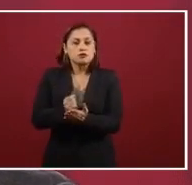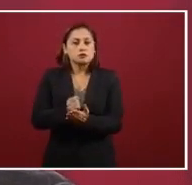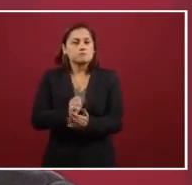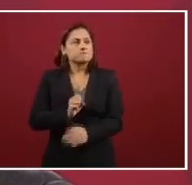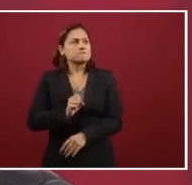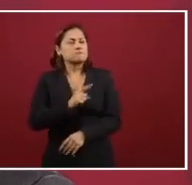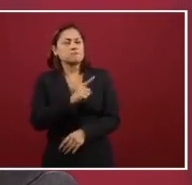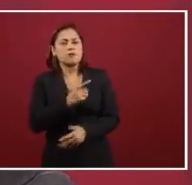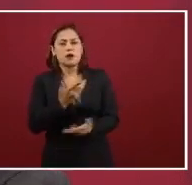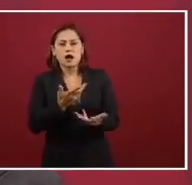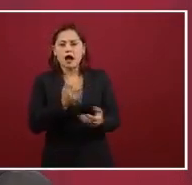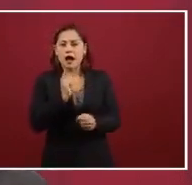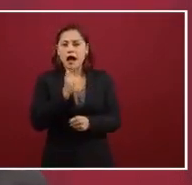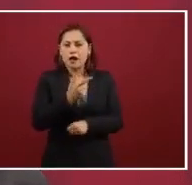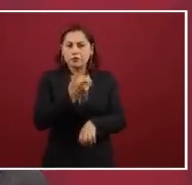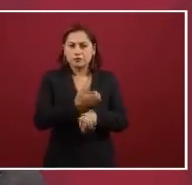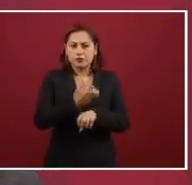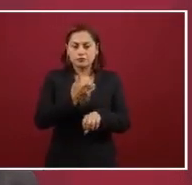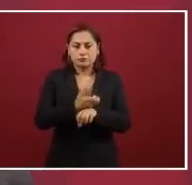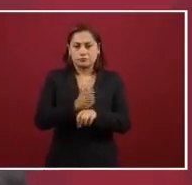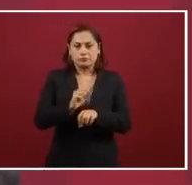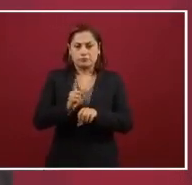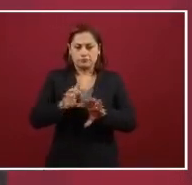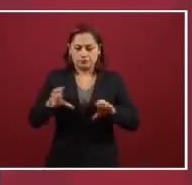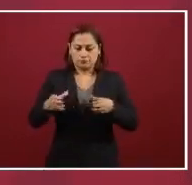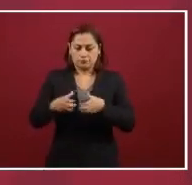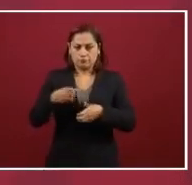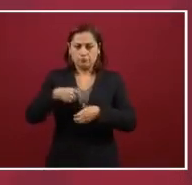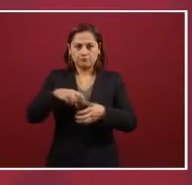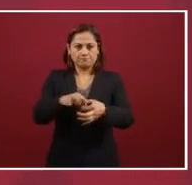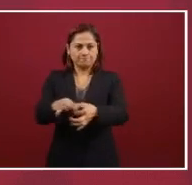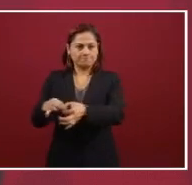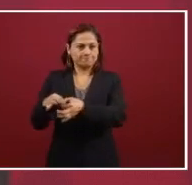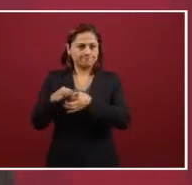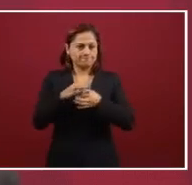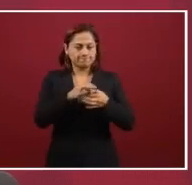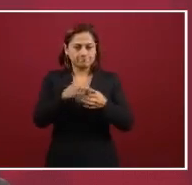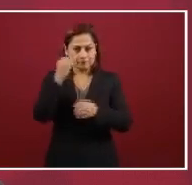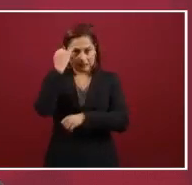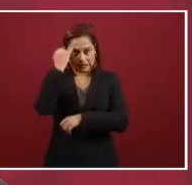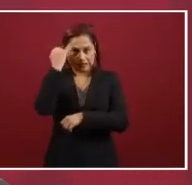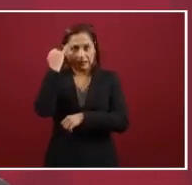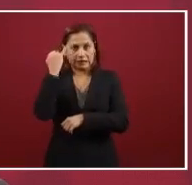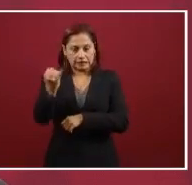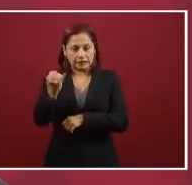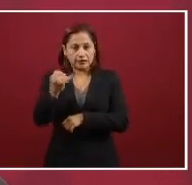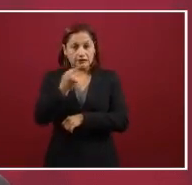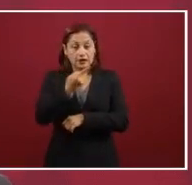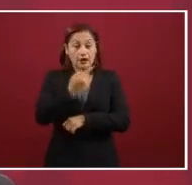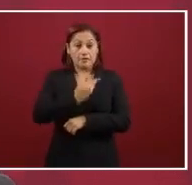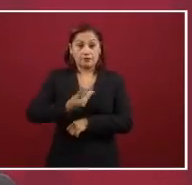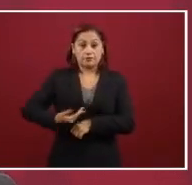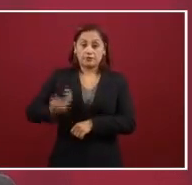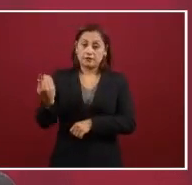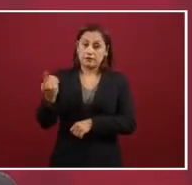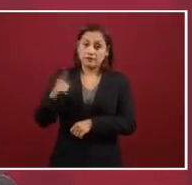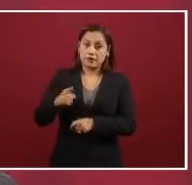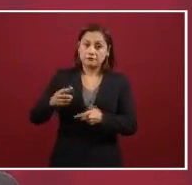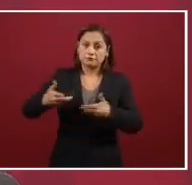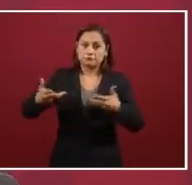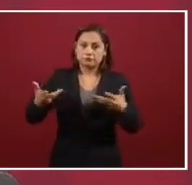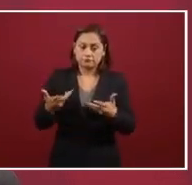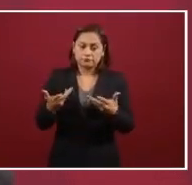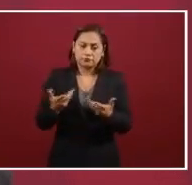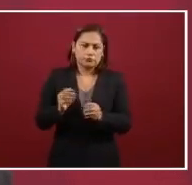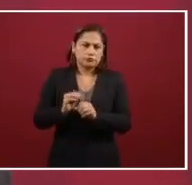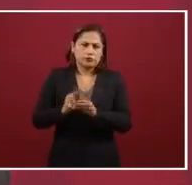la única vez que se ha hecho, y esto por instrucciones del presidente, de decir, bueno, tenemos la mayoría y tenemos la confianza,